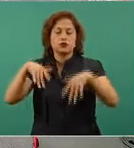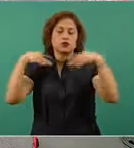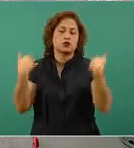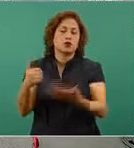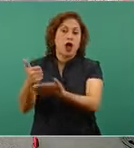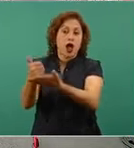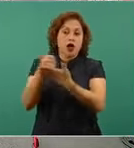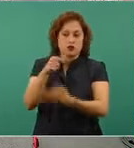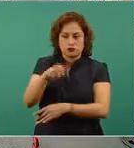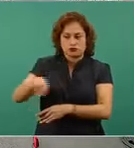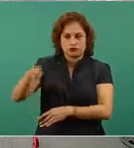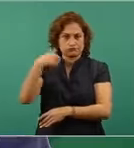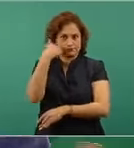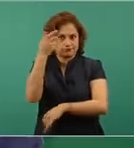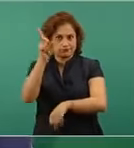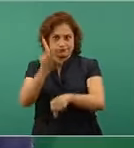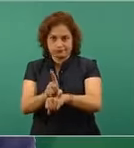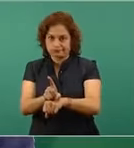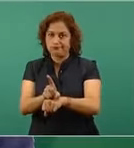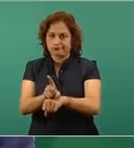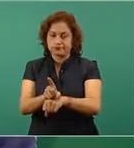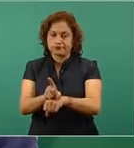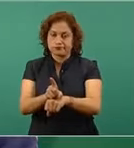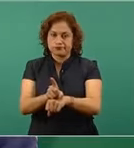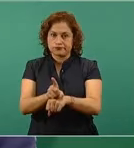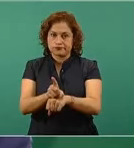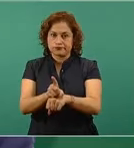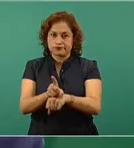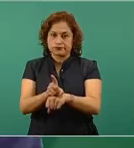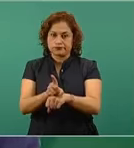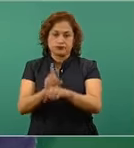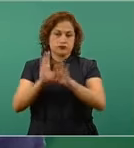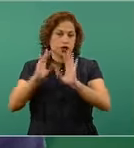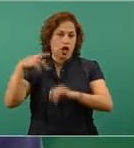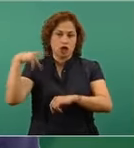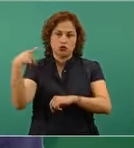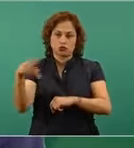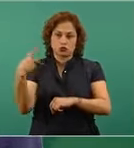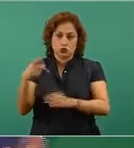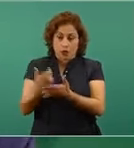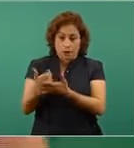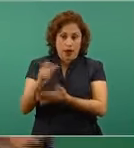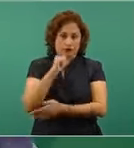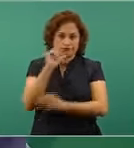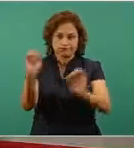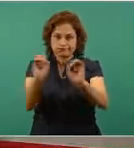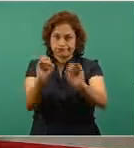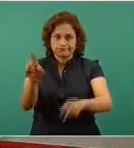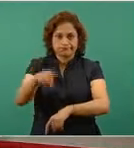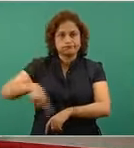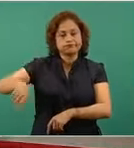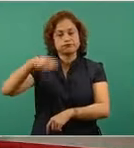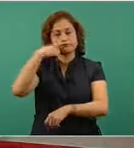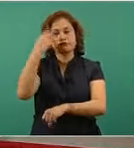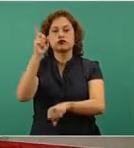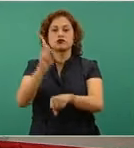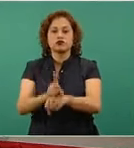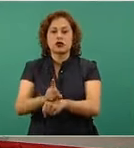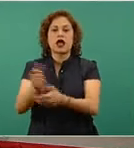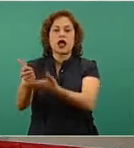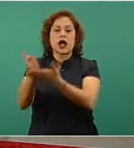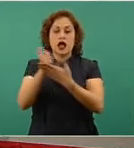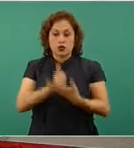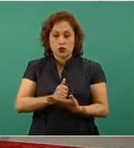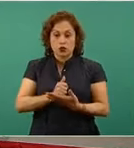manera voluntaria, obviamente totalmente filantrópica, no cobran nada, están en disposición. Se les